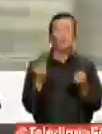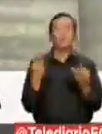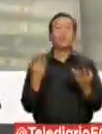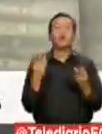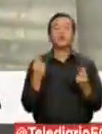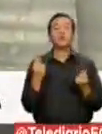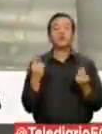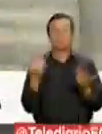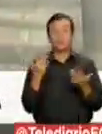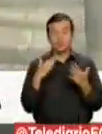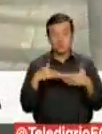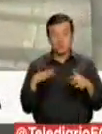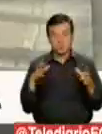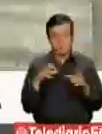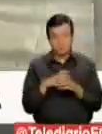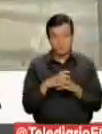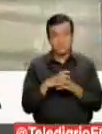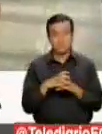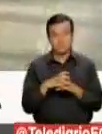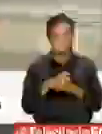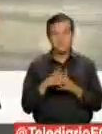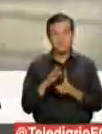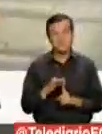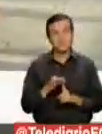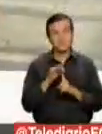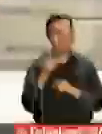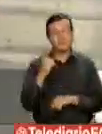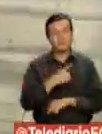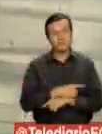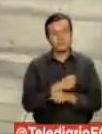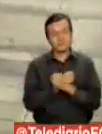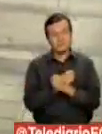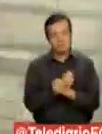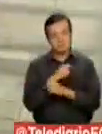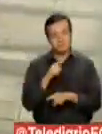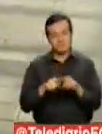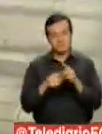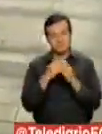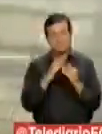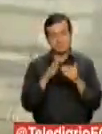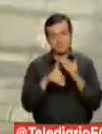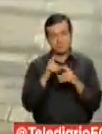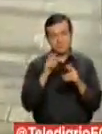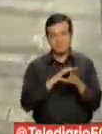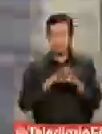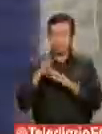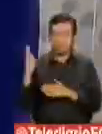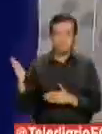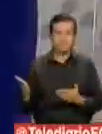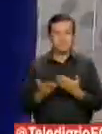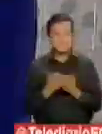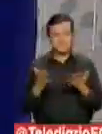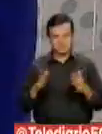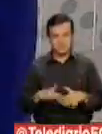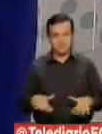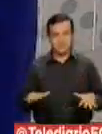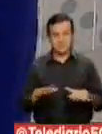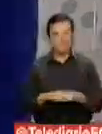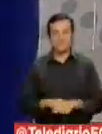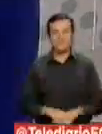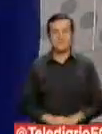que podemos tener acá en esta feria especial por el Día del Amor y la Amistad. Así que todos invitados a venir acá a la Plaza de la